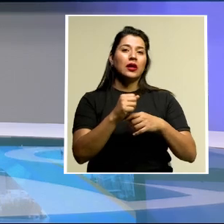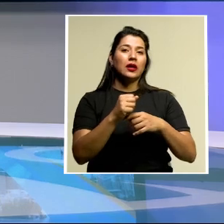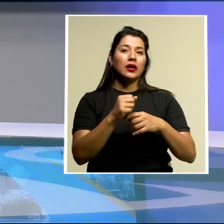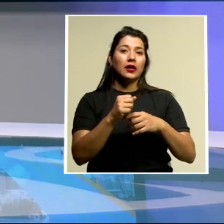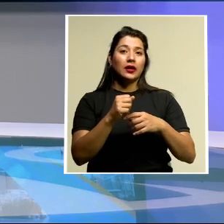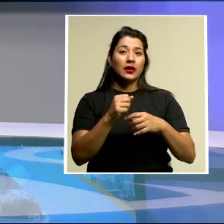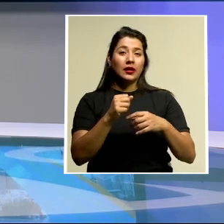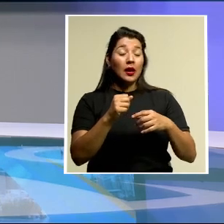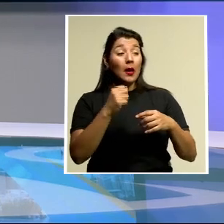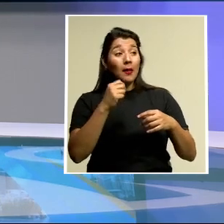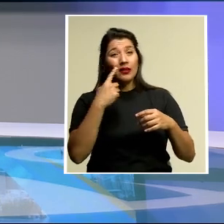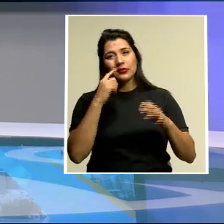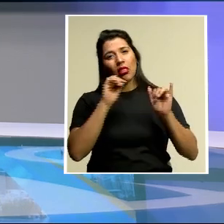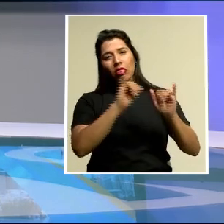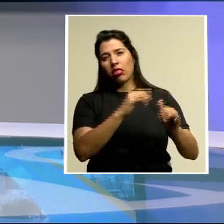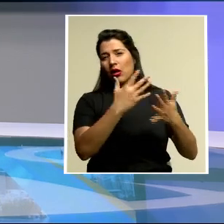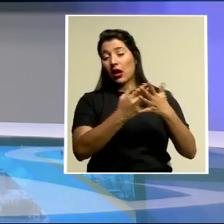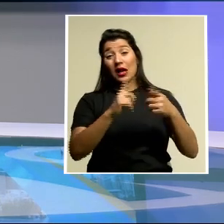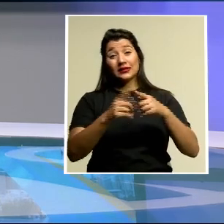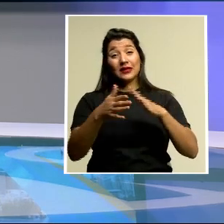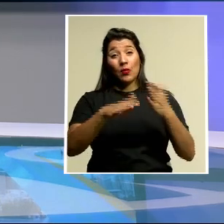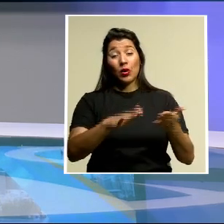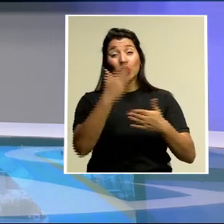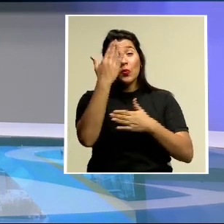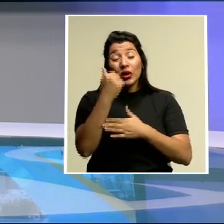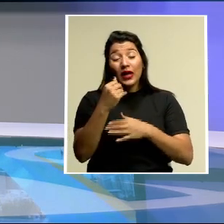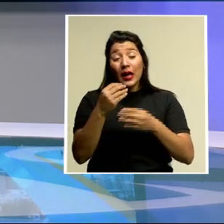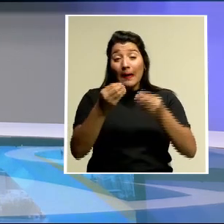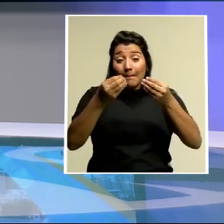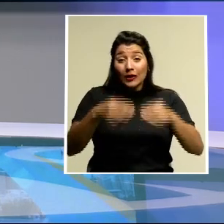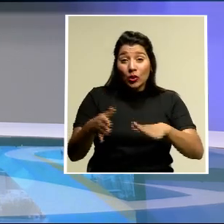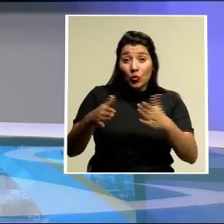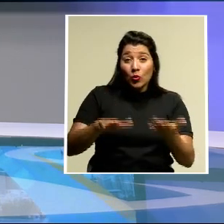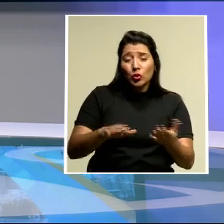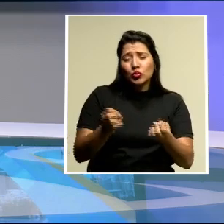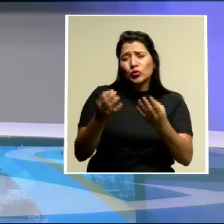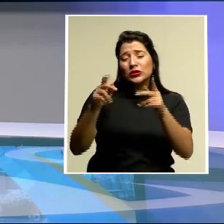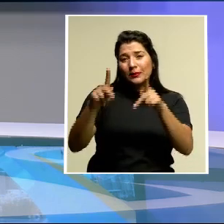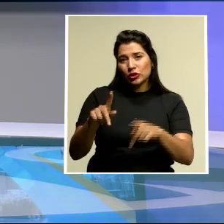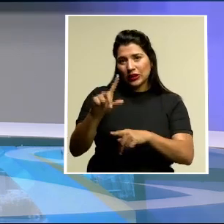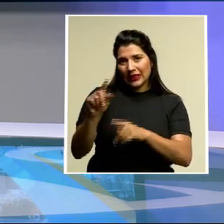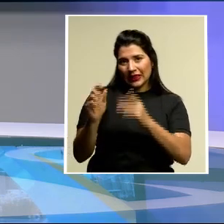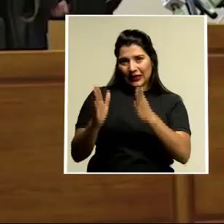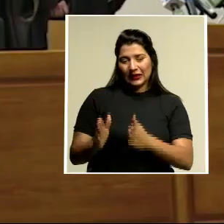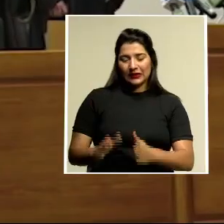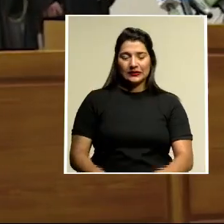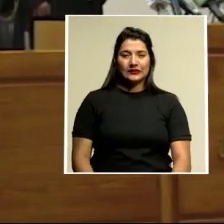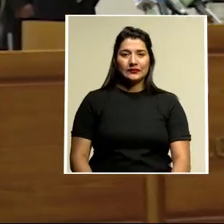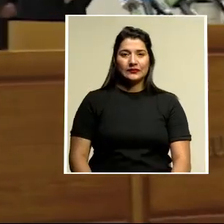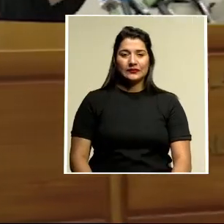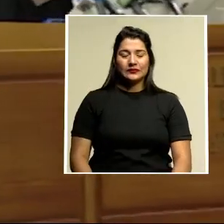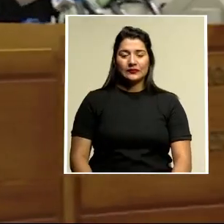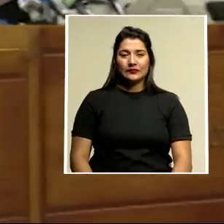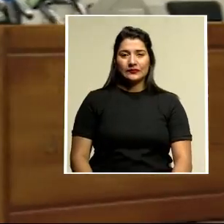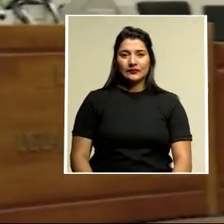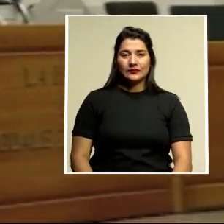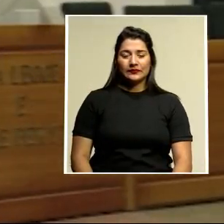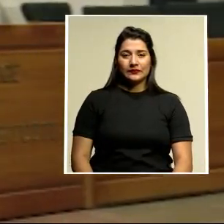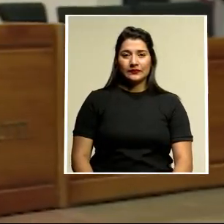Washington. El espejismo en torno a un padre protector que a la vez te agrede y te abusa, es lo